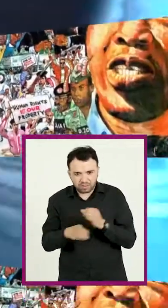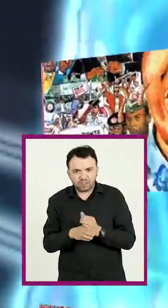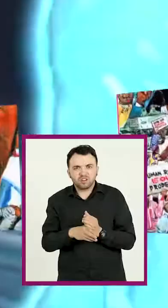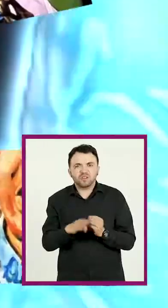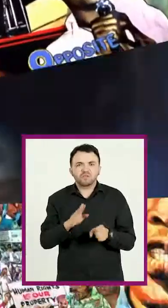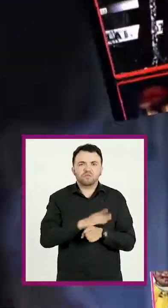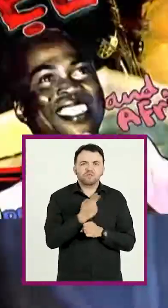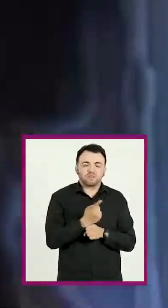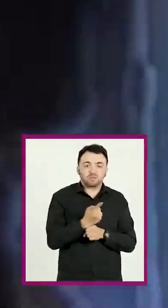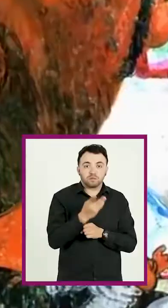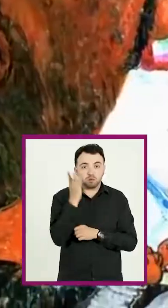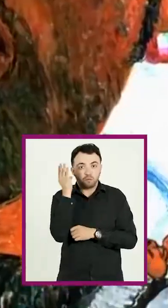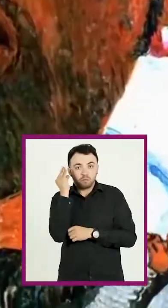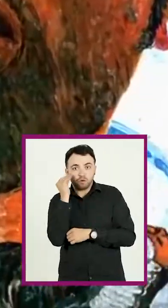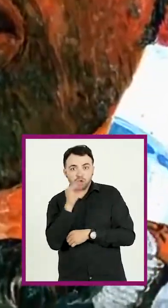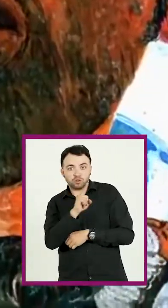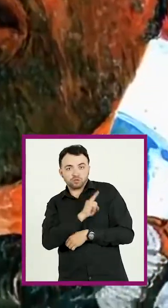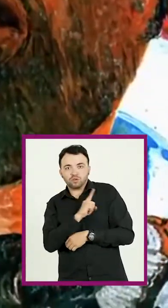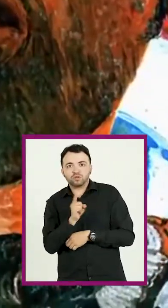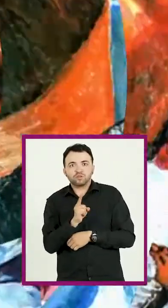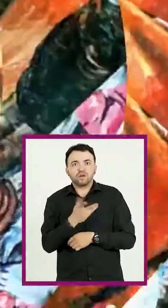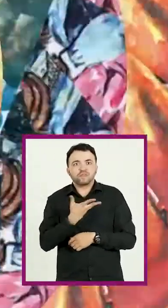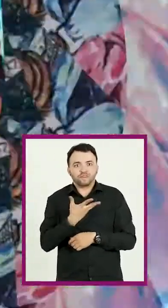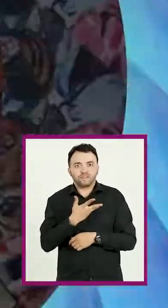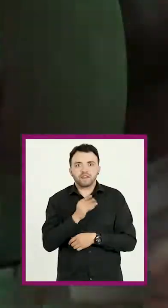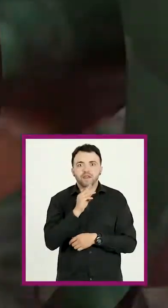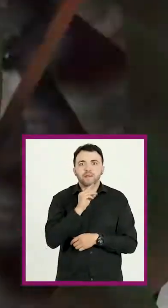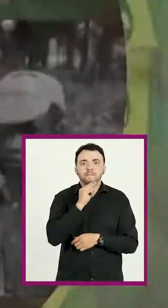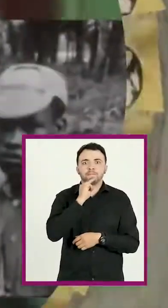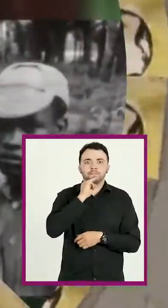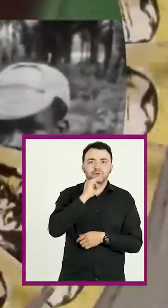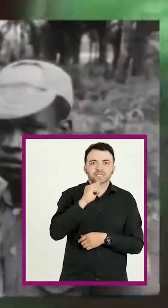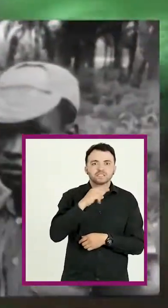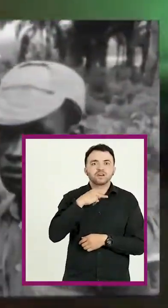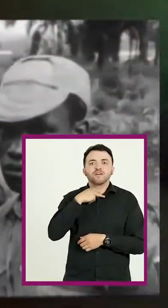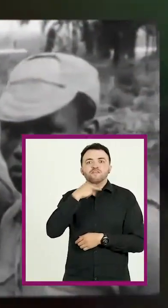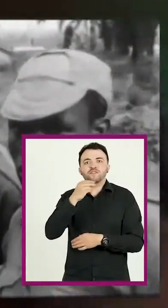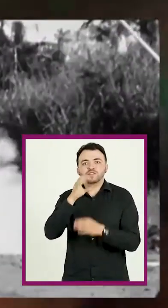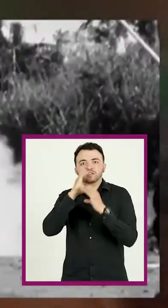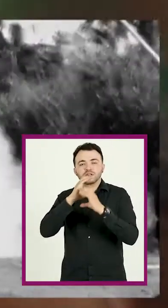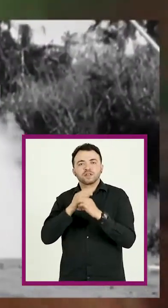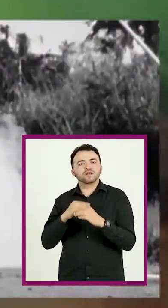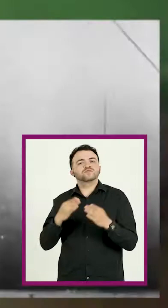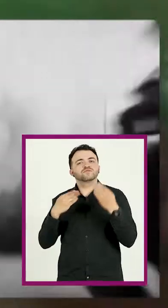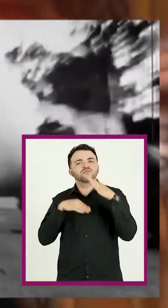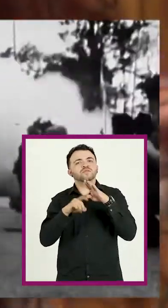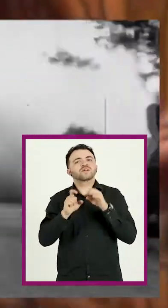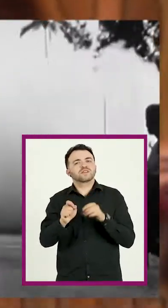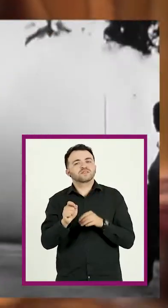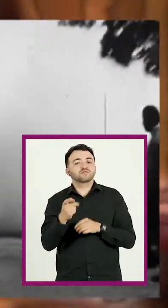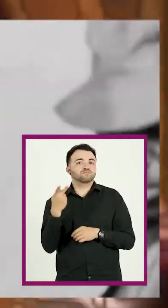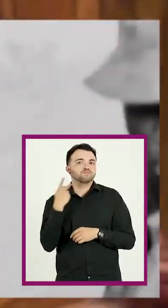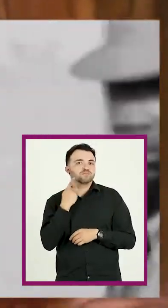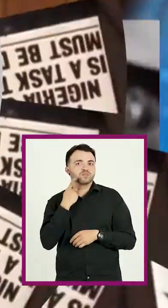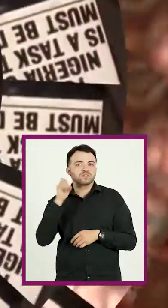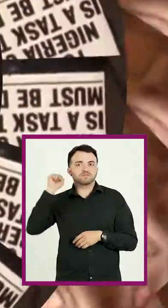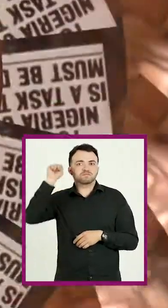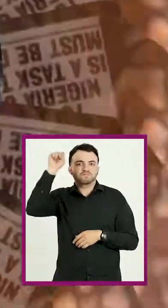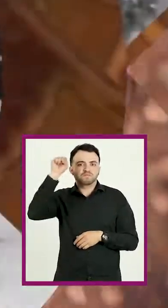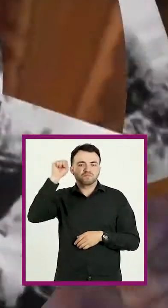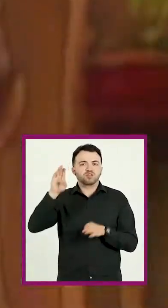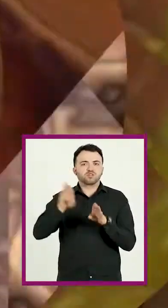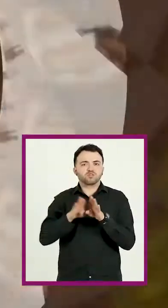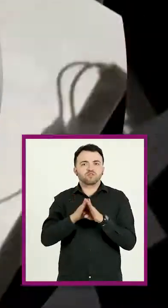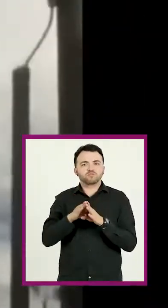su mensaje político panafricano, que en su momento desquició al régimen militar nigeriano, así como a